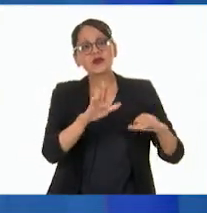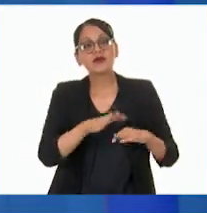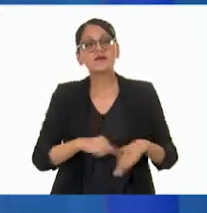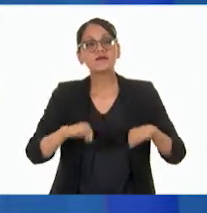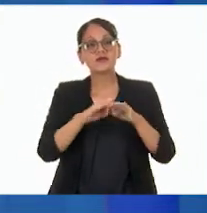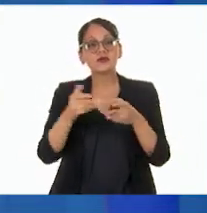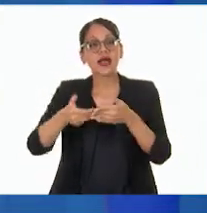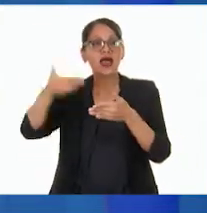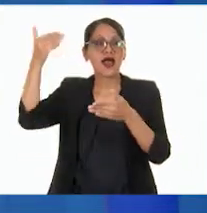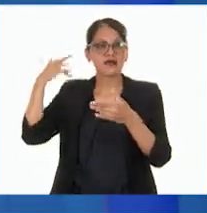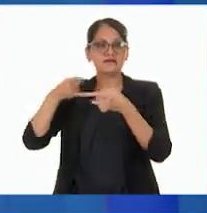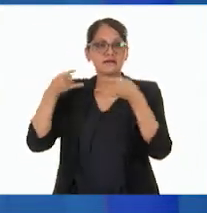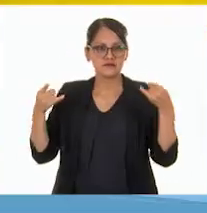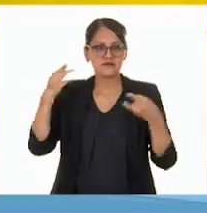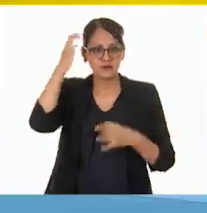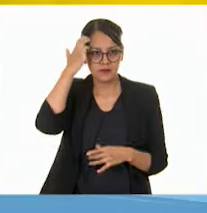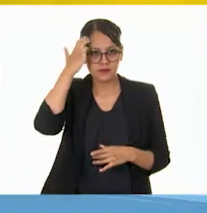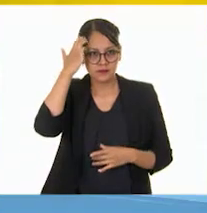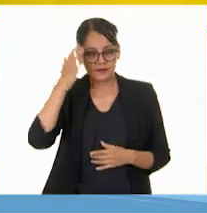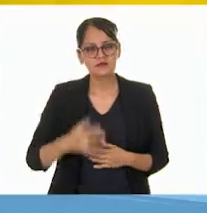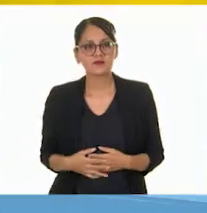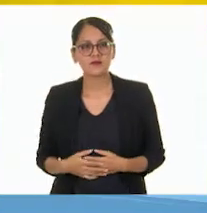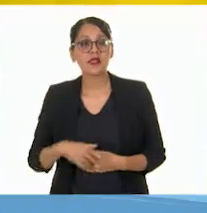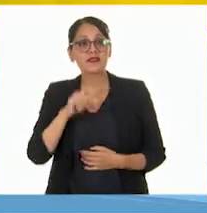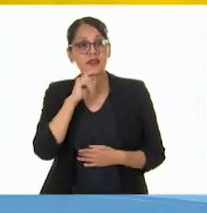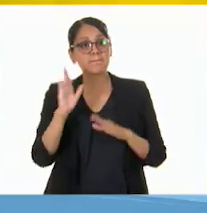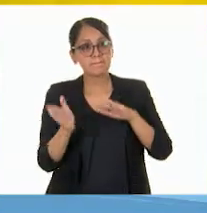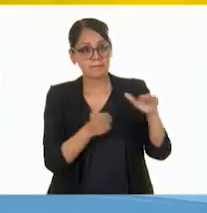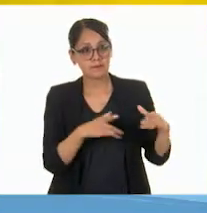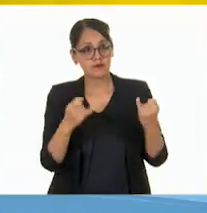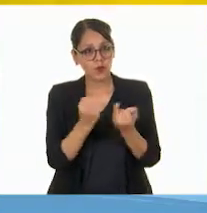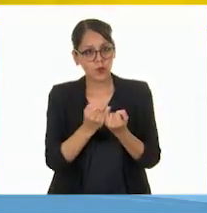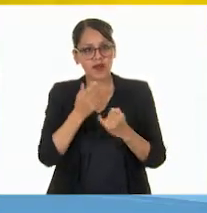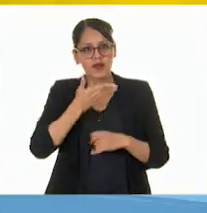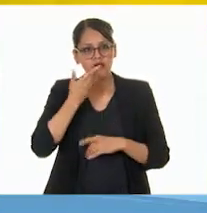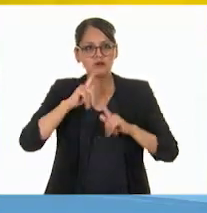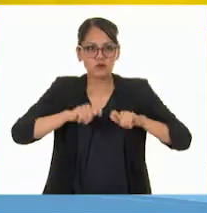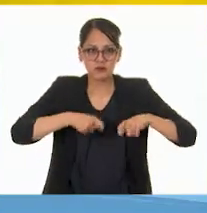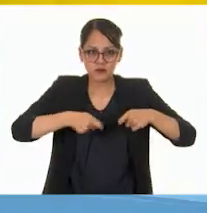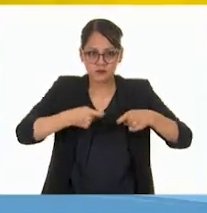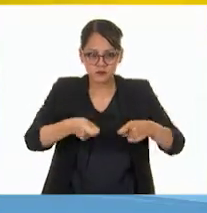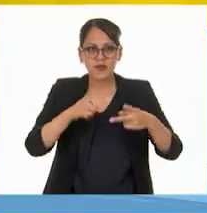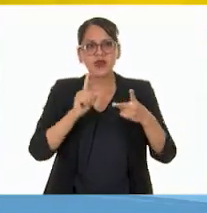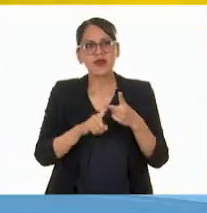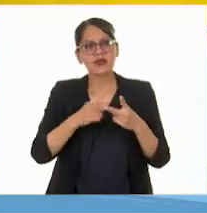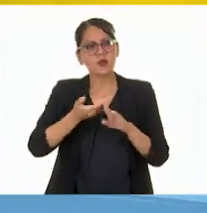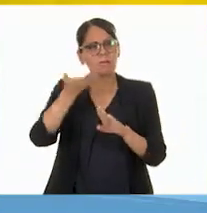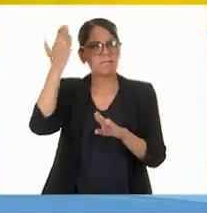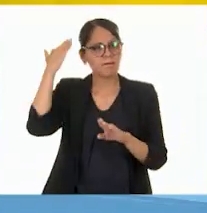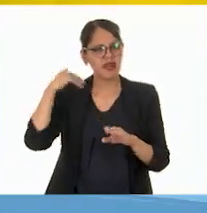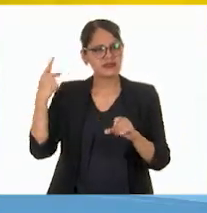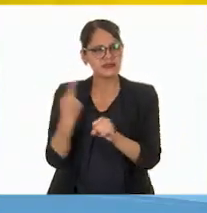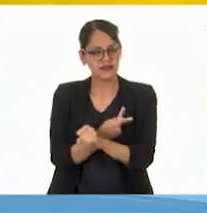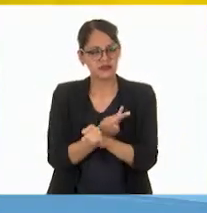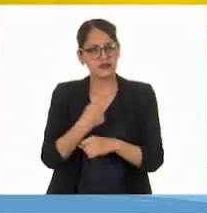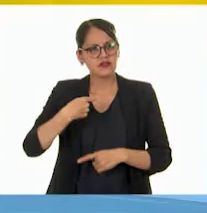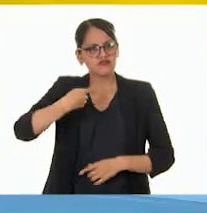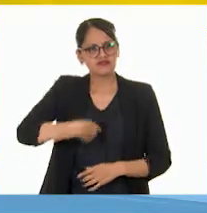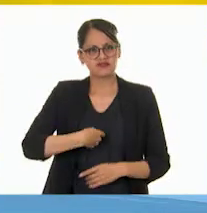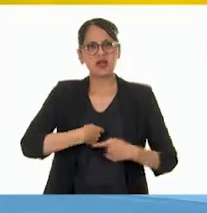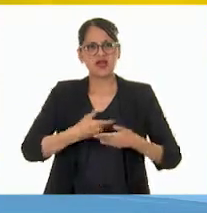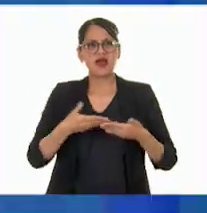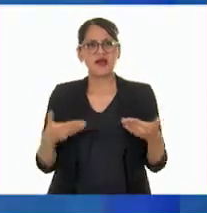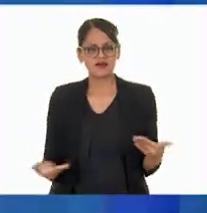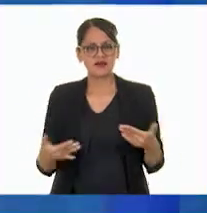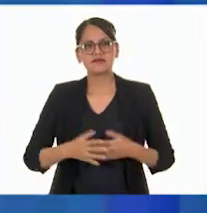importante conocer nuestra historia. Además, son las tradiciones y nuestro pasado lo que nos da la identidad que tenemos en el